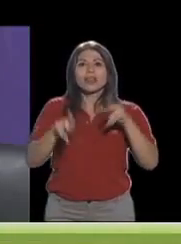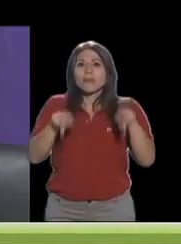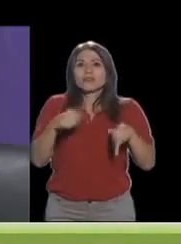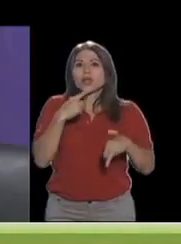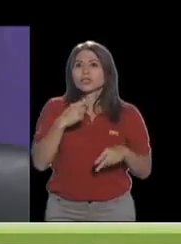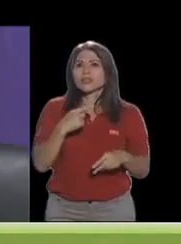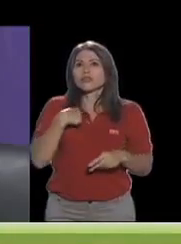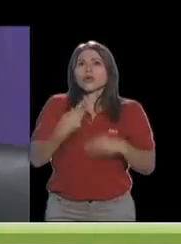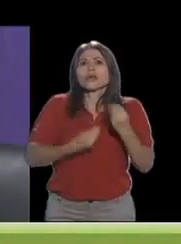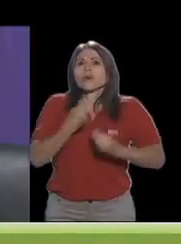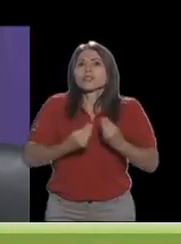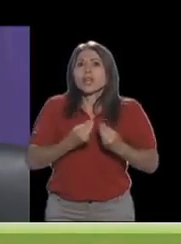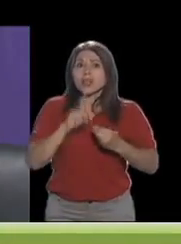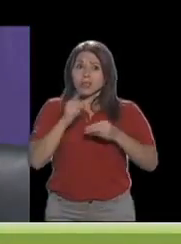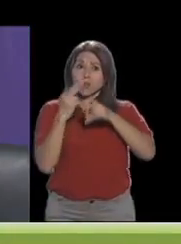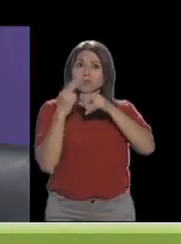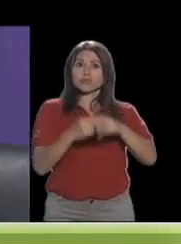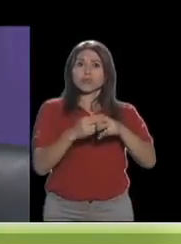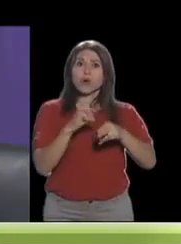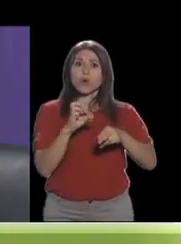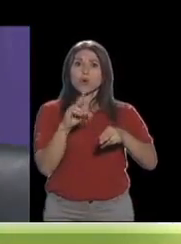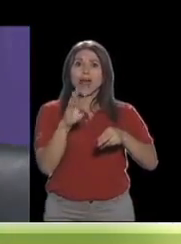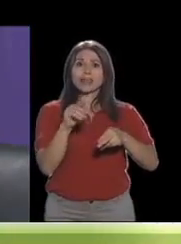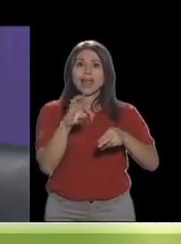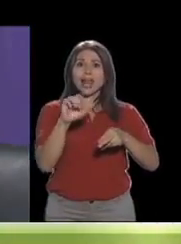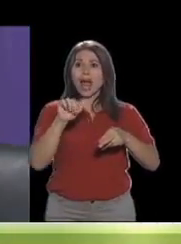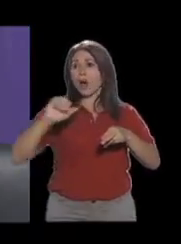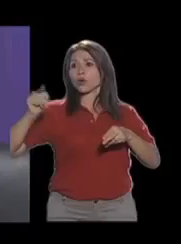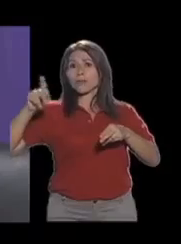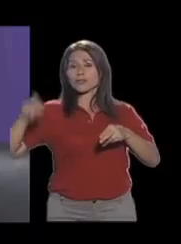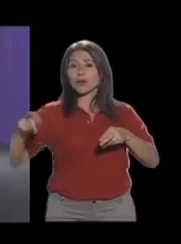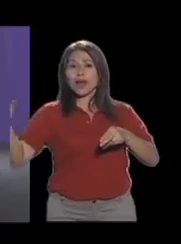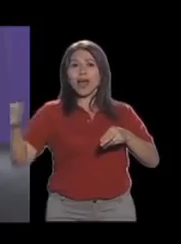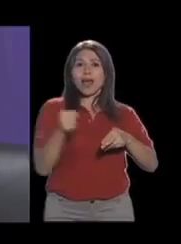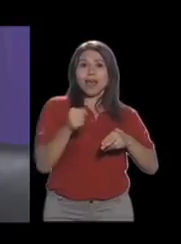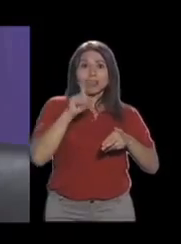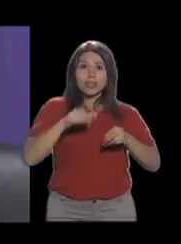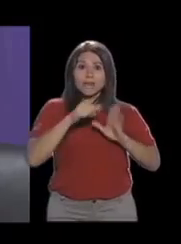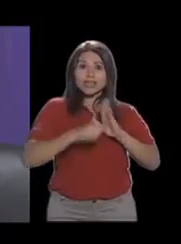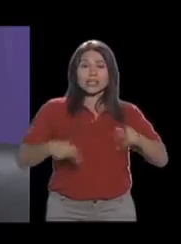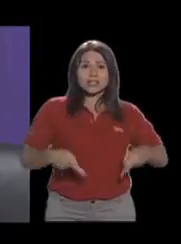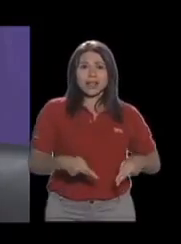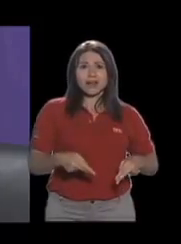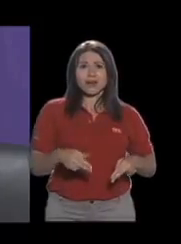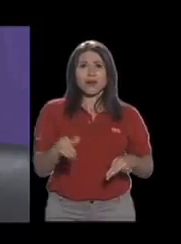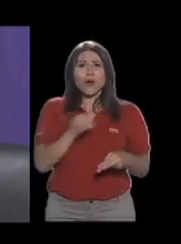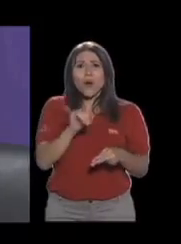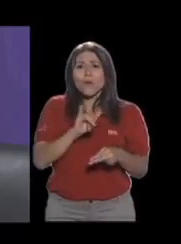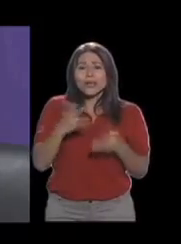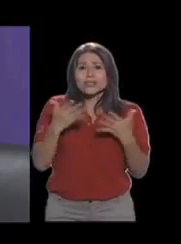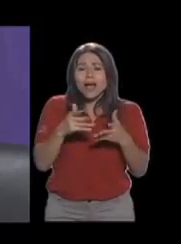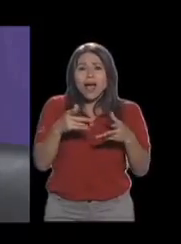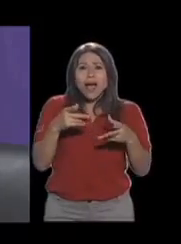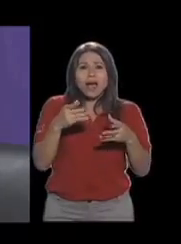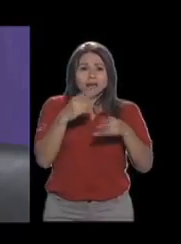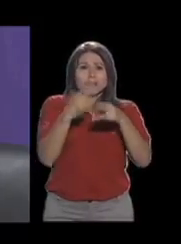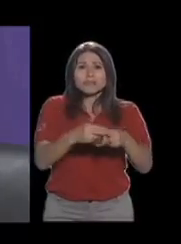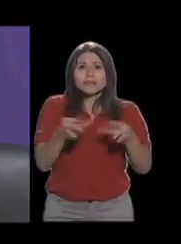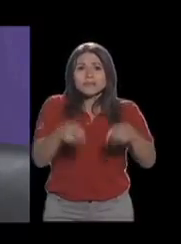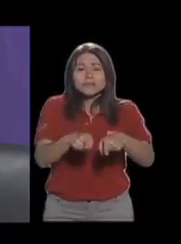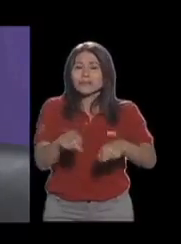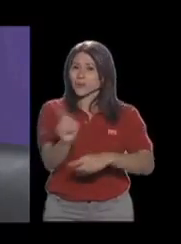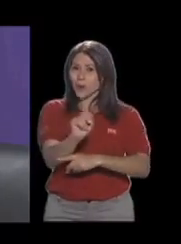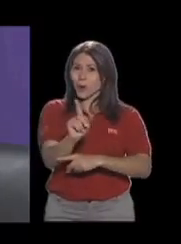poner la curatela y esterilizarlo, como que si fuera un arete y el otro arete, ¿verdad? Como una consecuencia inmediata. No, si usted tiene un hijo o una